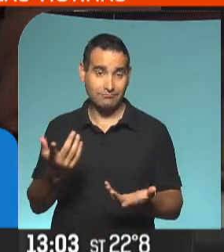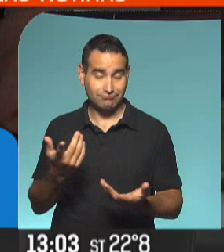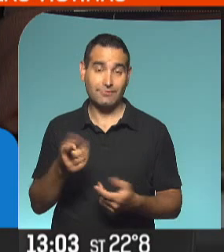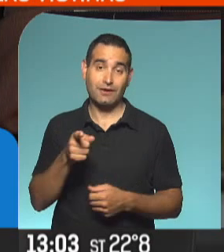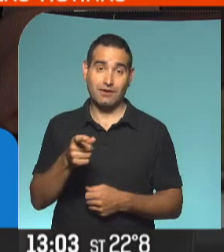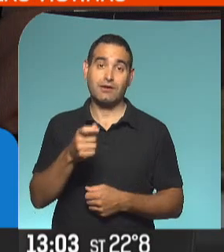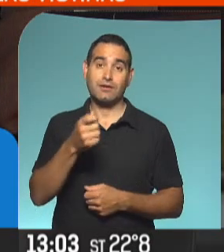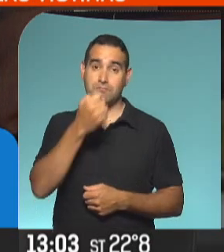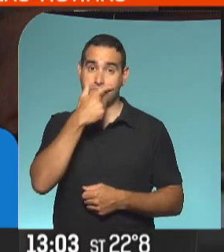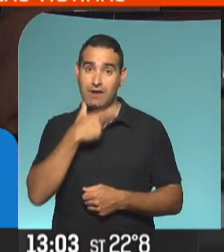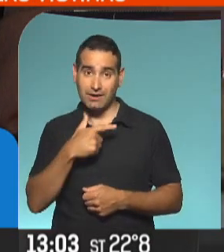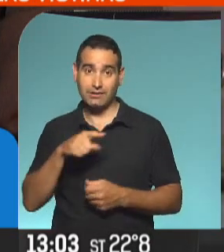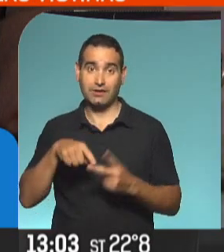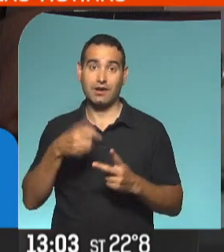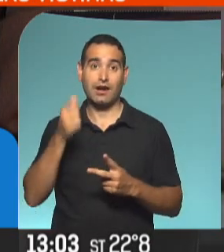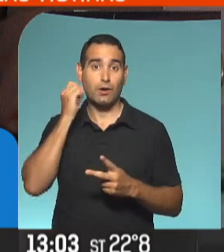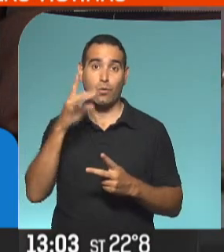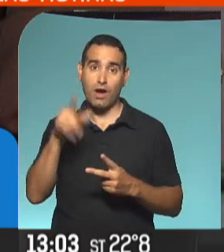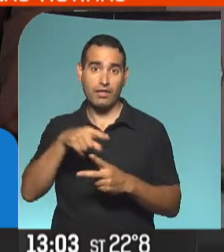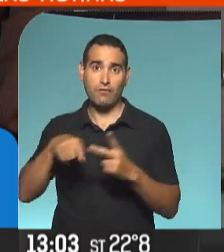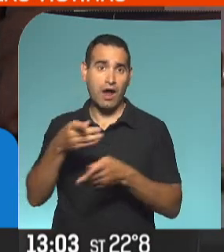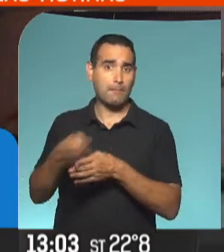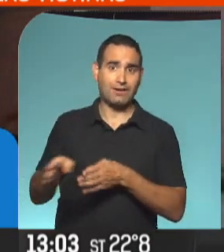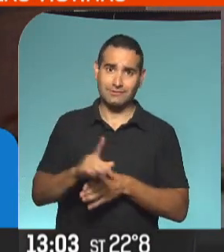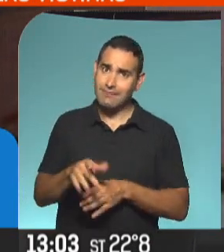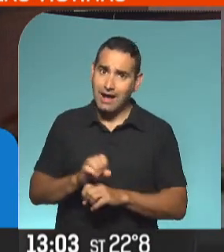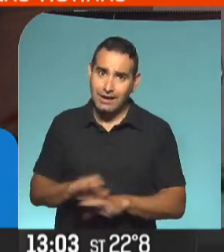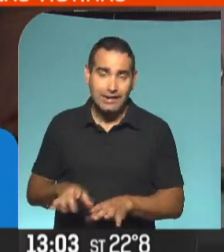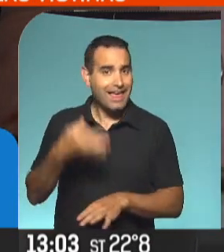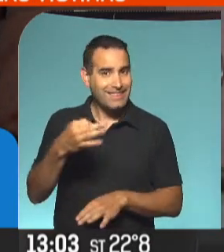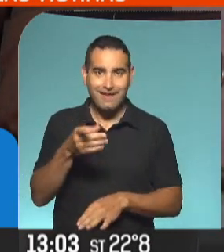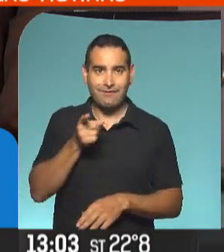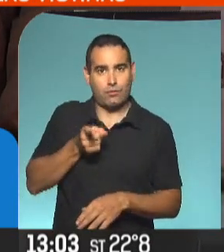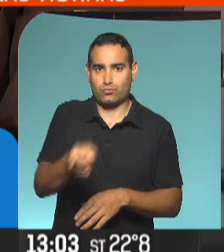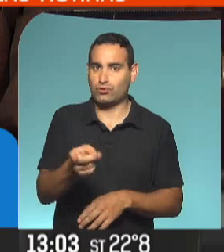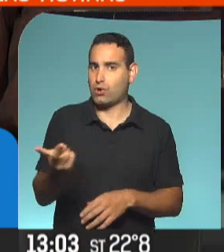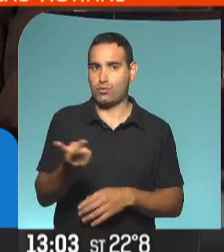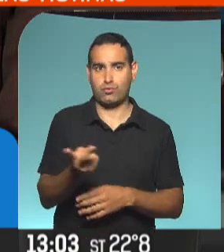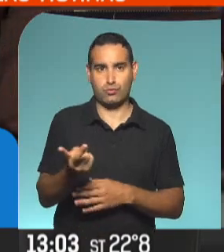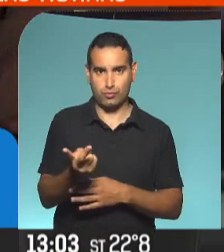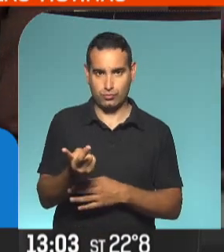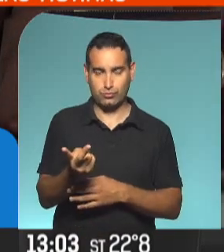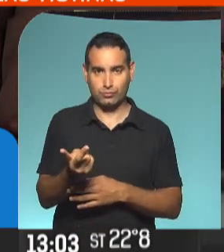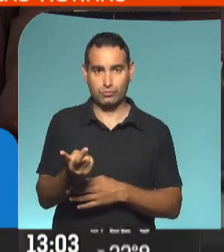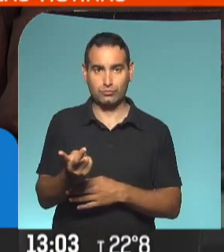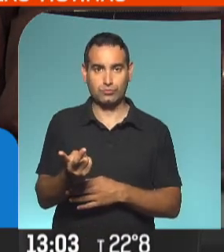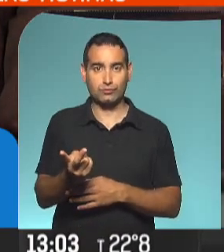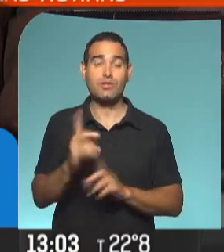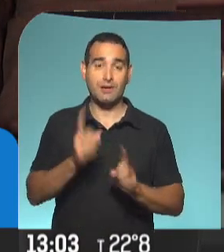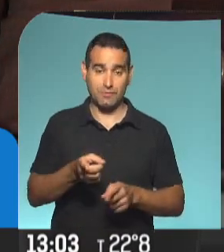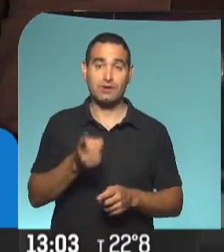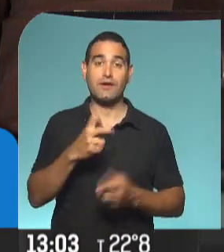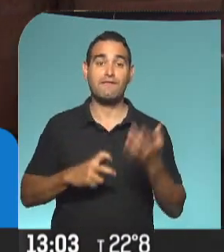a Aguad y a Macri, que por el contrario los debe procesar, esto es a instancias también del